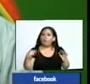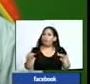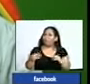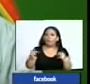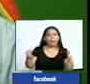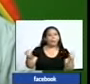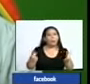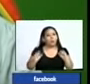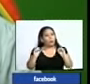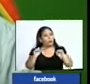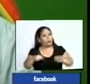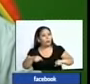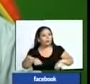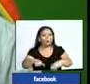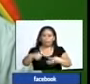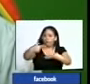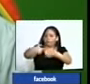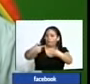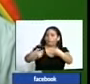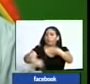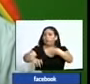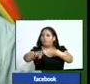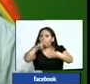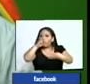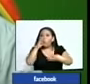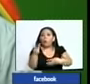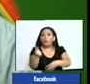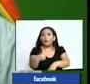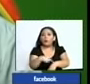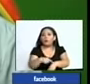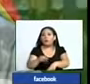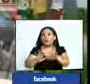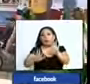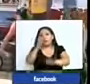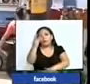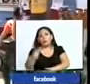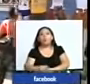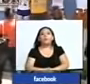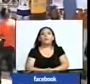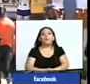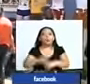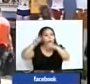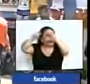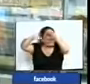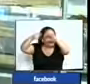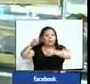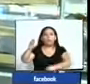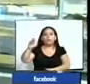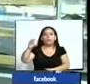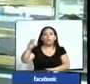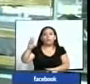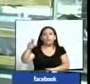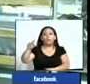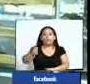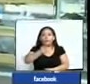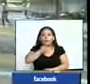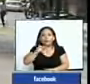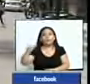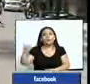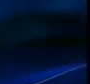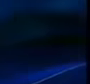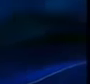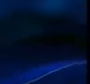inmediatamente pusiéramos las medidas estrictas por 15 días como lo estamos implementando. Con imágenes de Roberto Martínez, Inmar Batres,